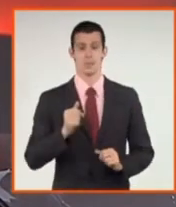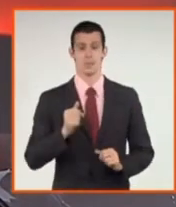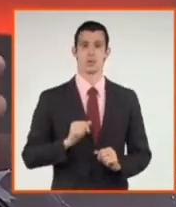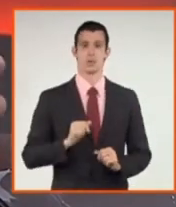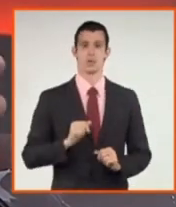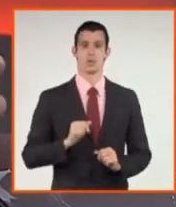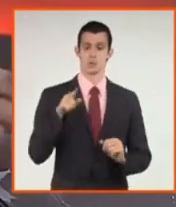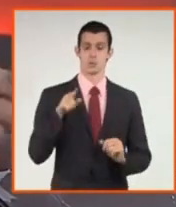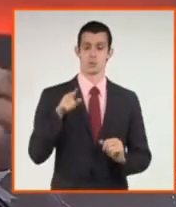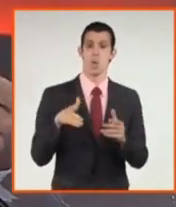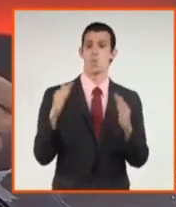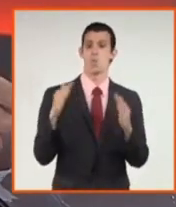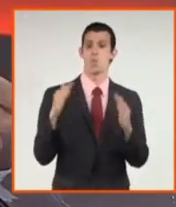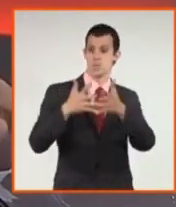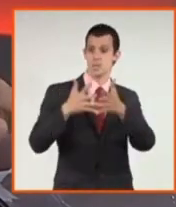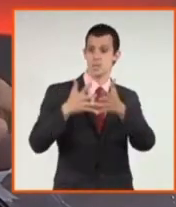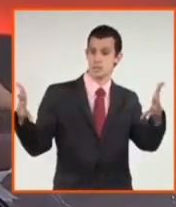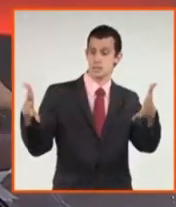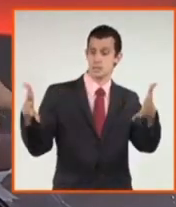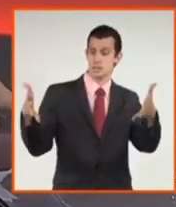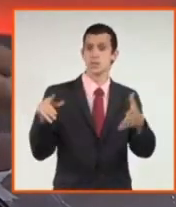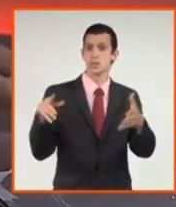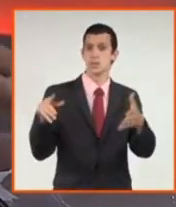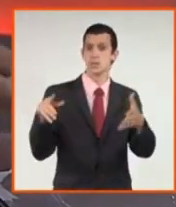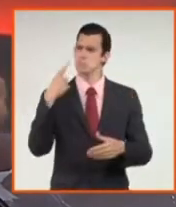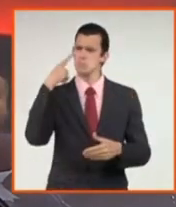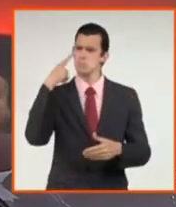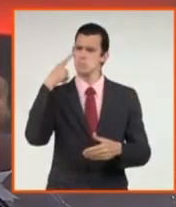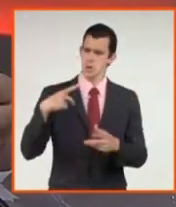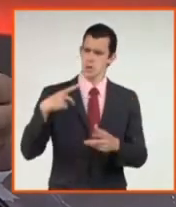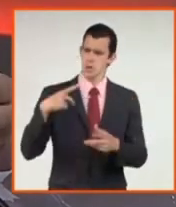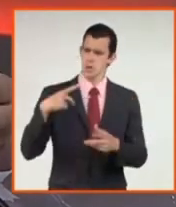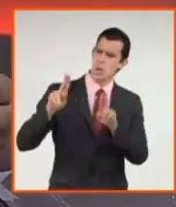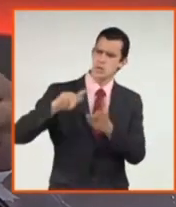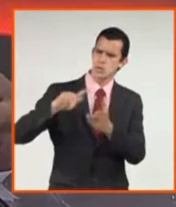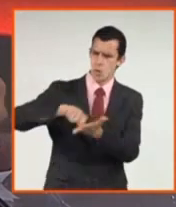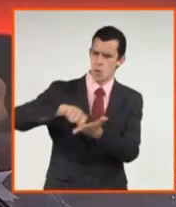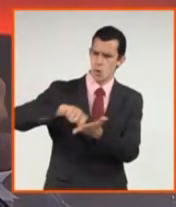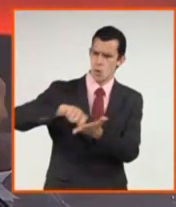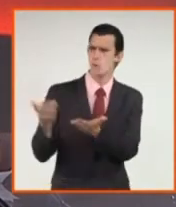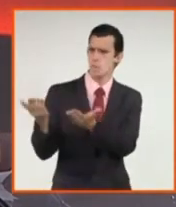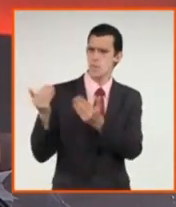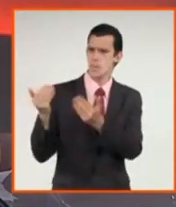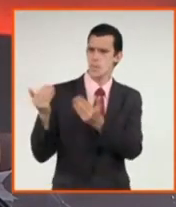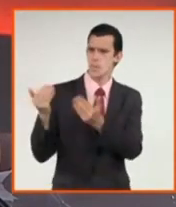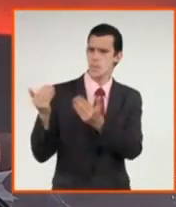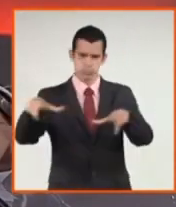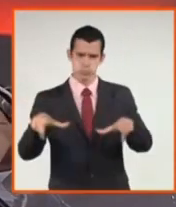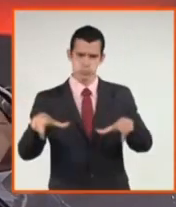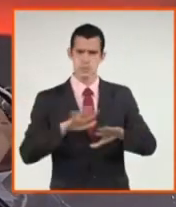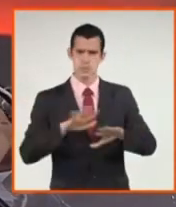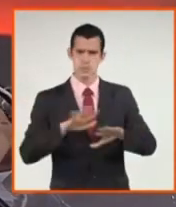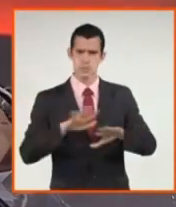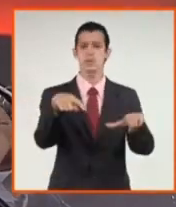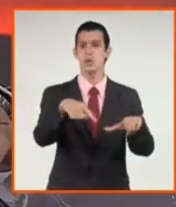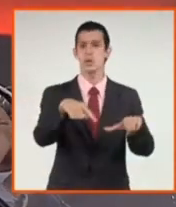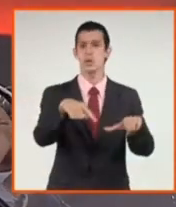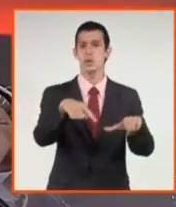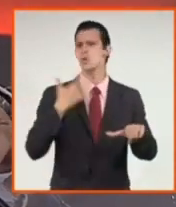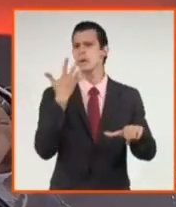que supuestamente entrega a la red pero al final como con un proceso de contratación se le paga también a